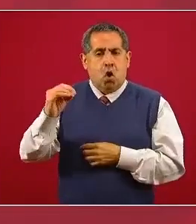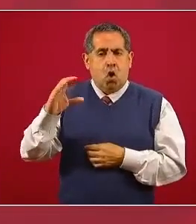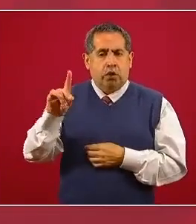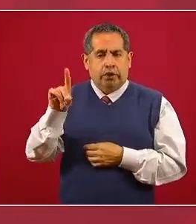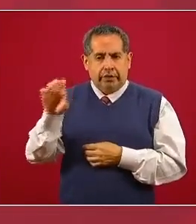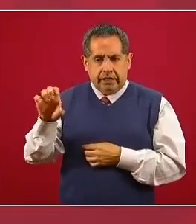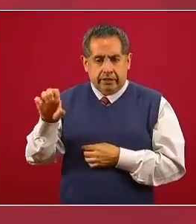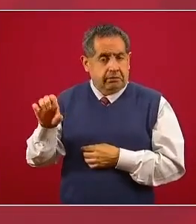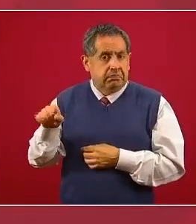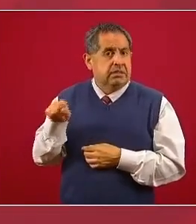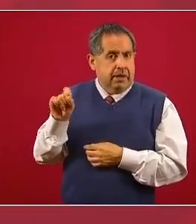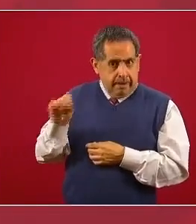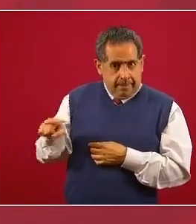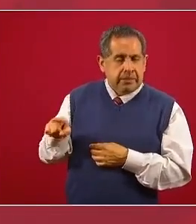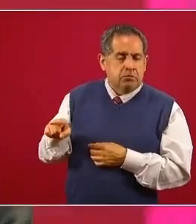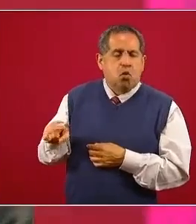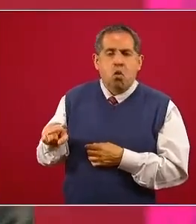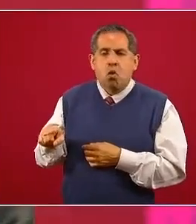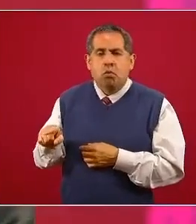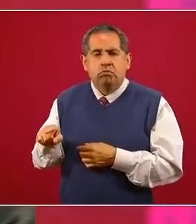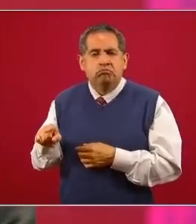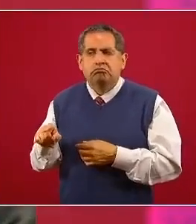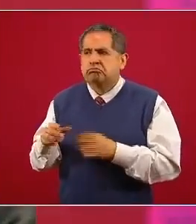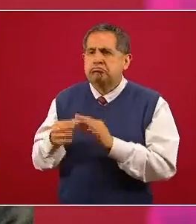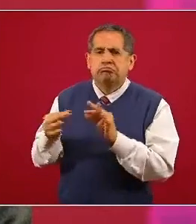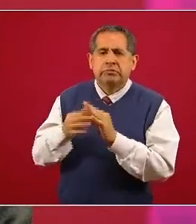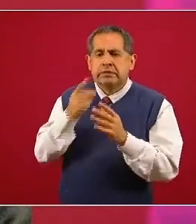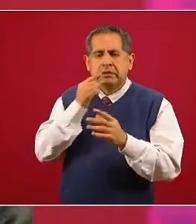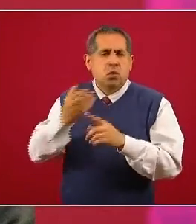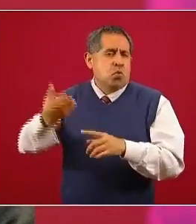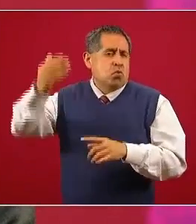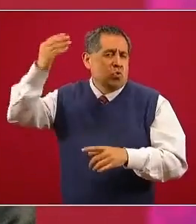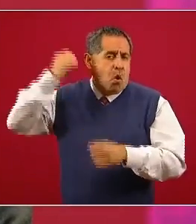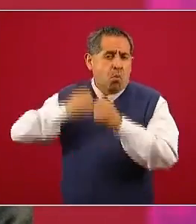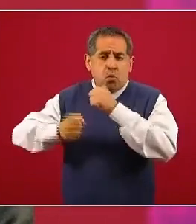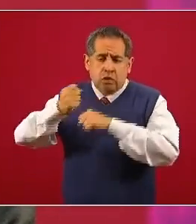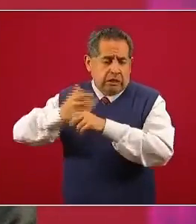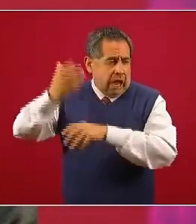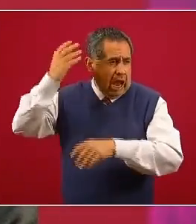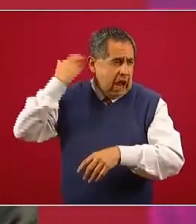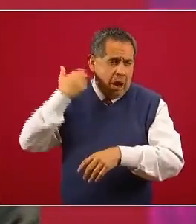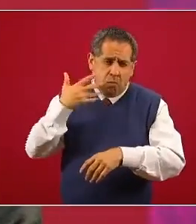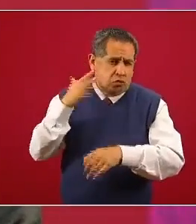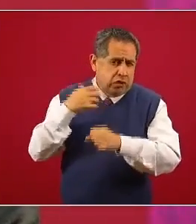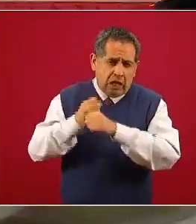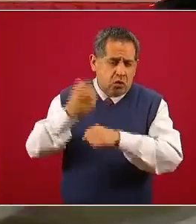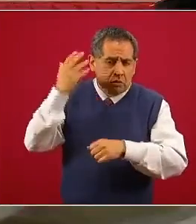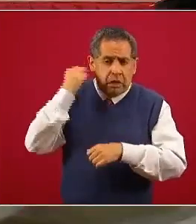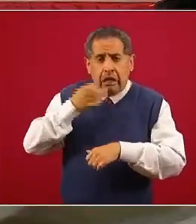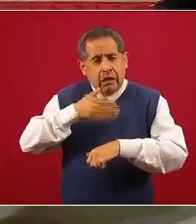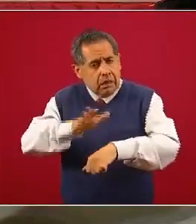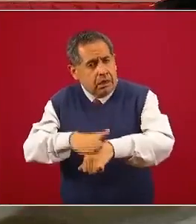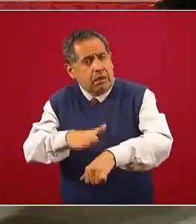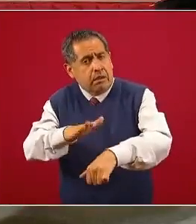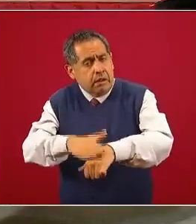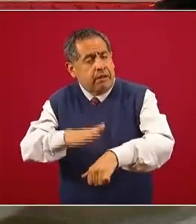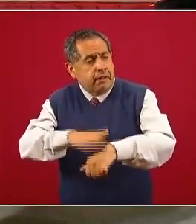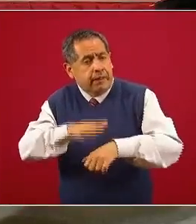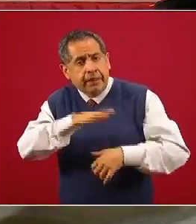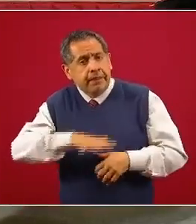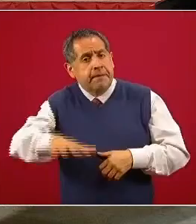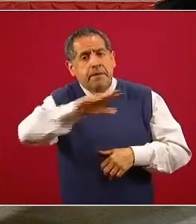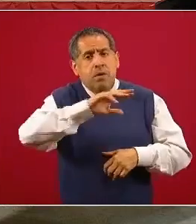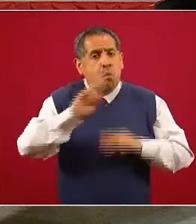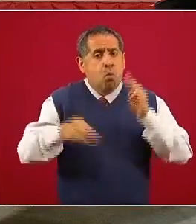OCDE, Organización para la Cooperación y Desarrollo Económicos, desde hace muchos años, décadas, ha alertado a los países